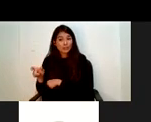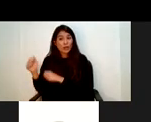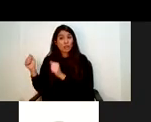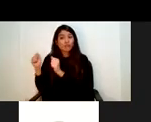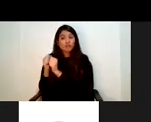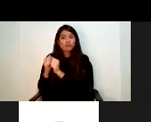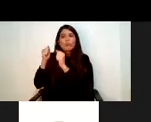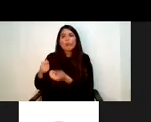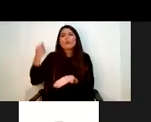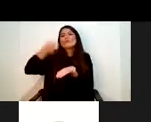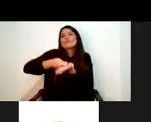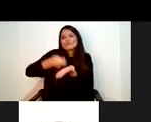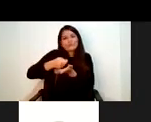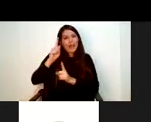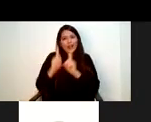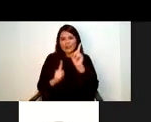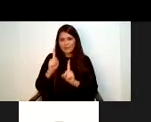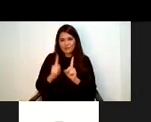le pueda comprar algo, o sea,